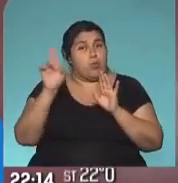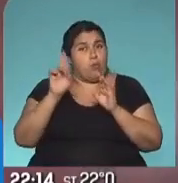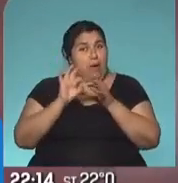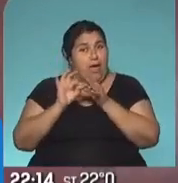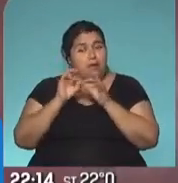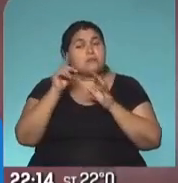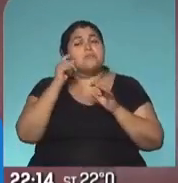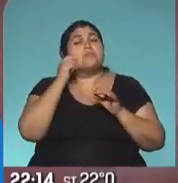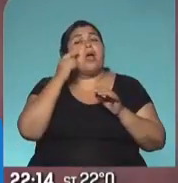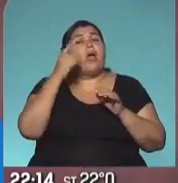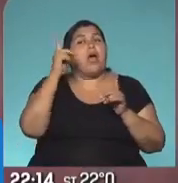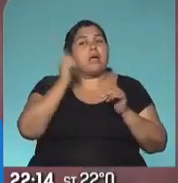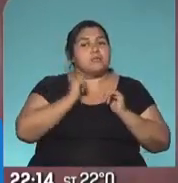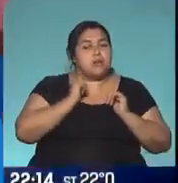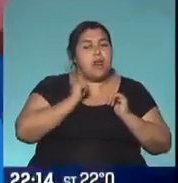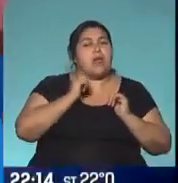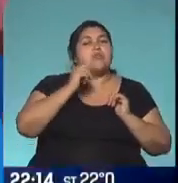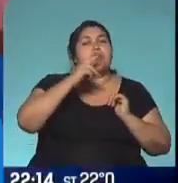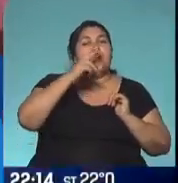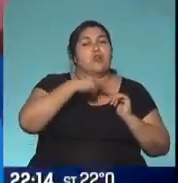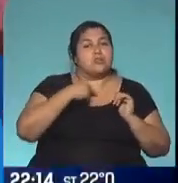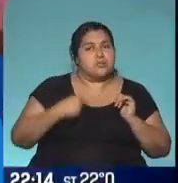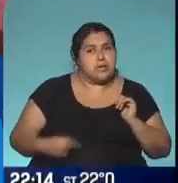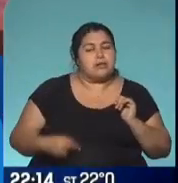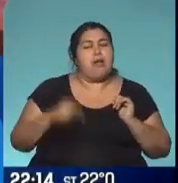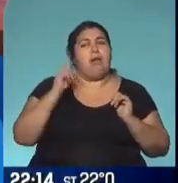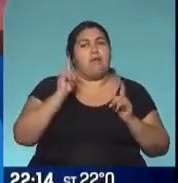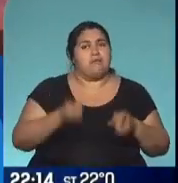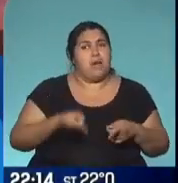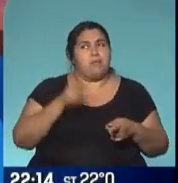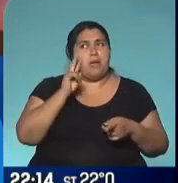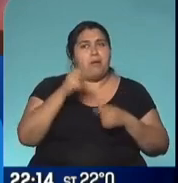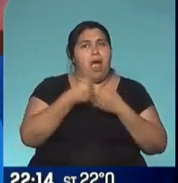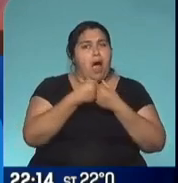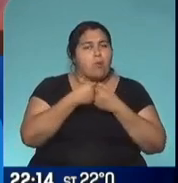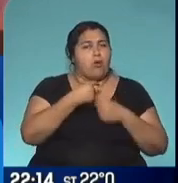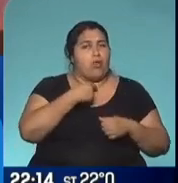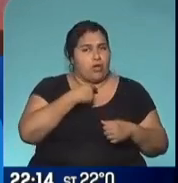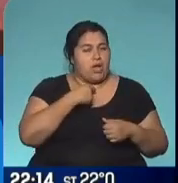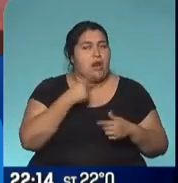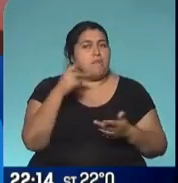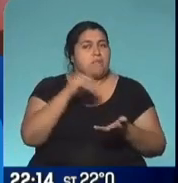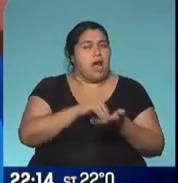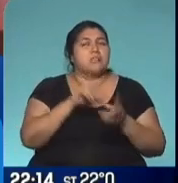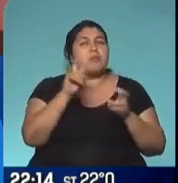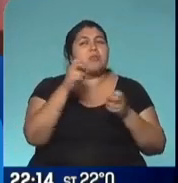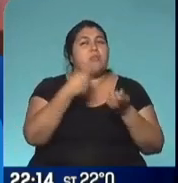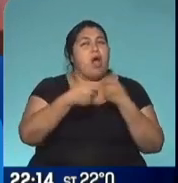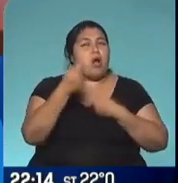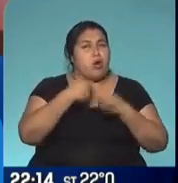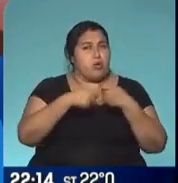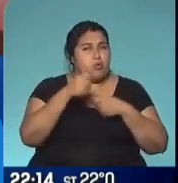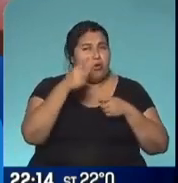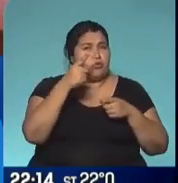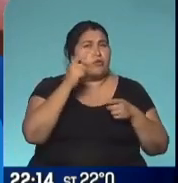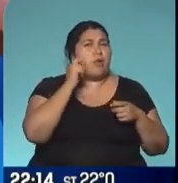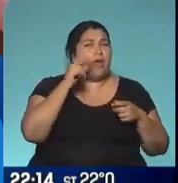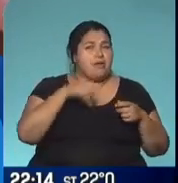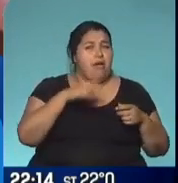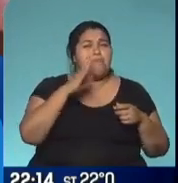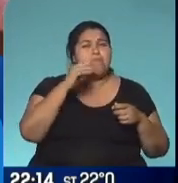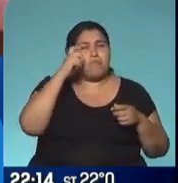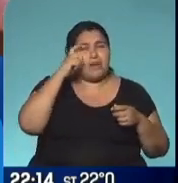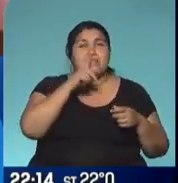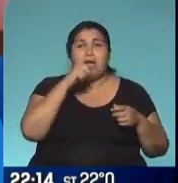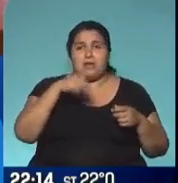y China por otro, también para hacer un acuerdo, sendos acuerdos comerciales con Gran Bretaña. Es decir, se abre una